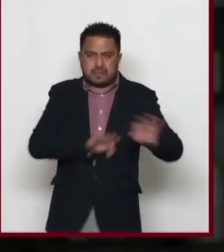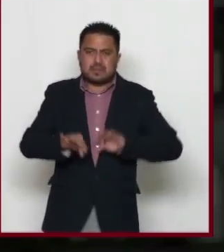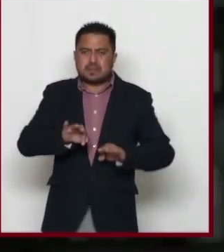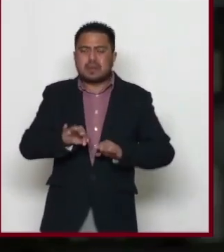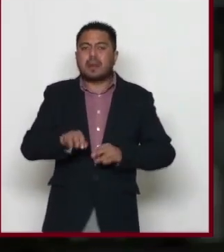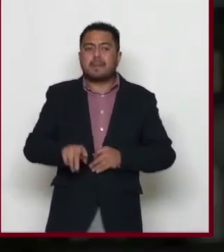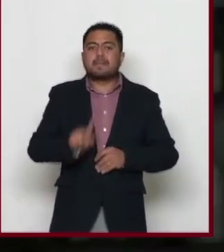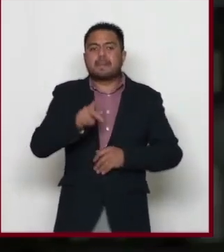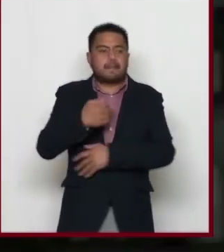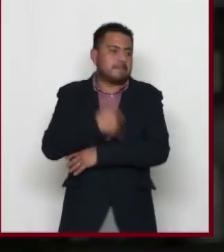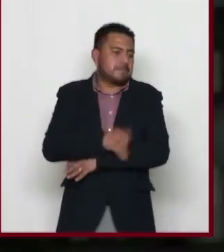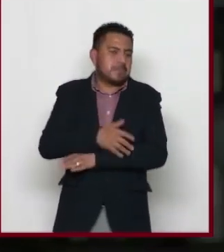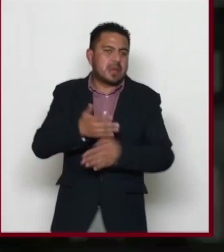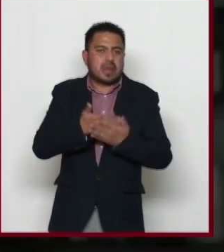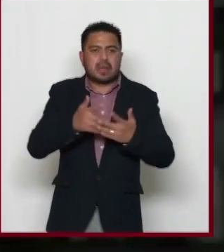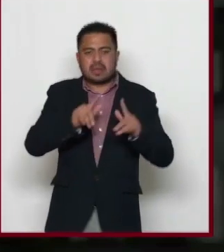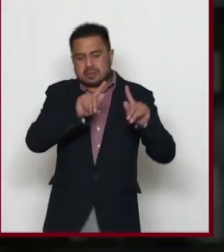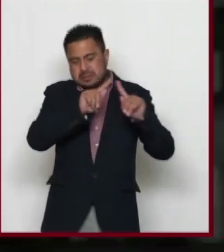en astrofísica también,